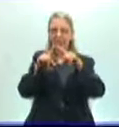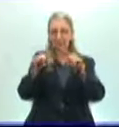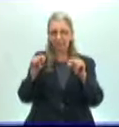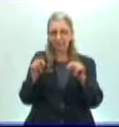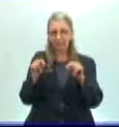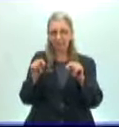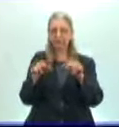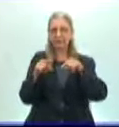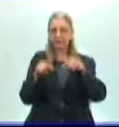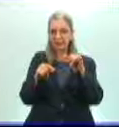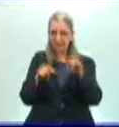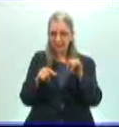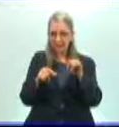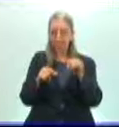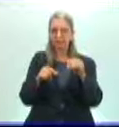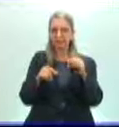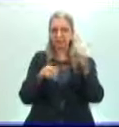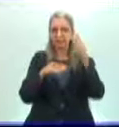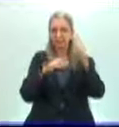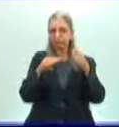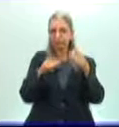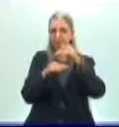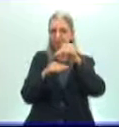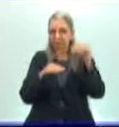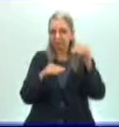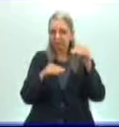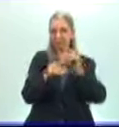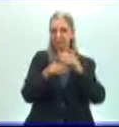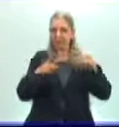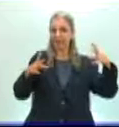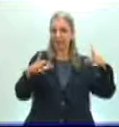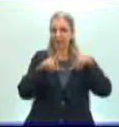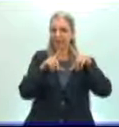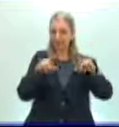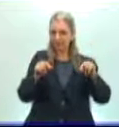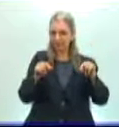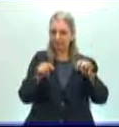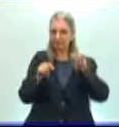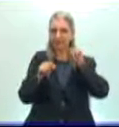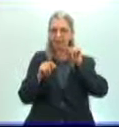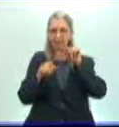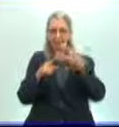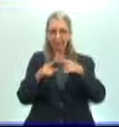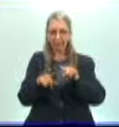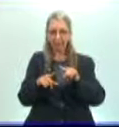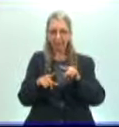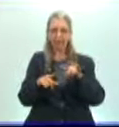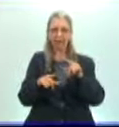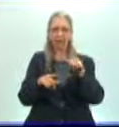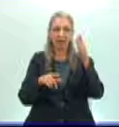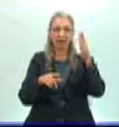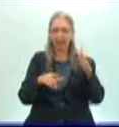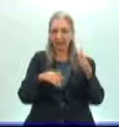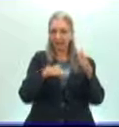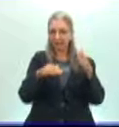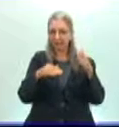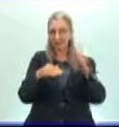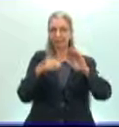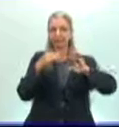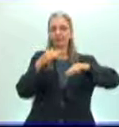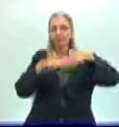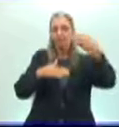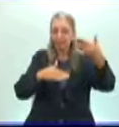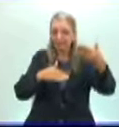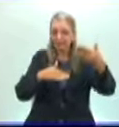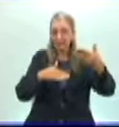grande, pero es importante que los lados deben ser los que se oponen a ángulos iguales en estos triángulos, eso debe quedar claro.